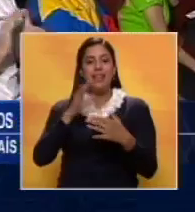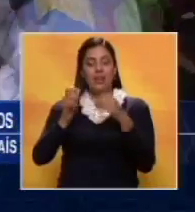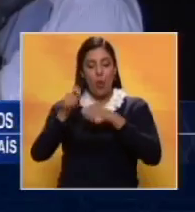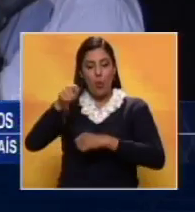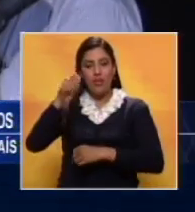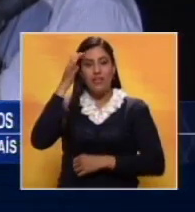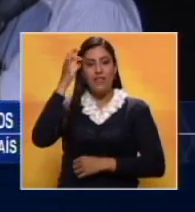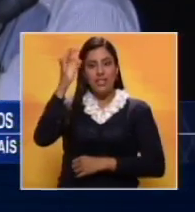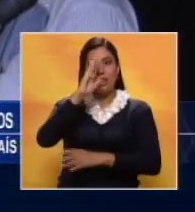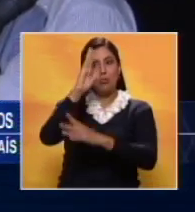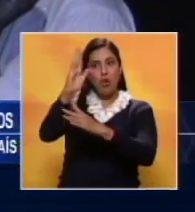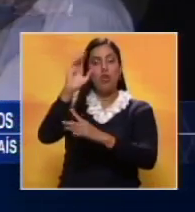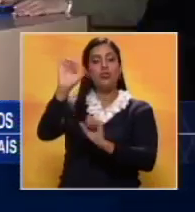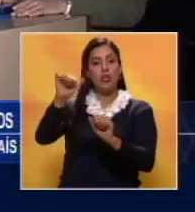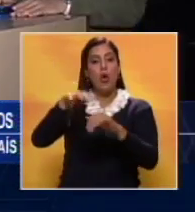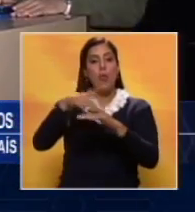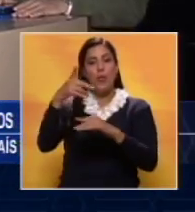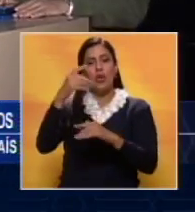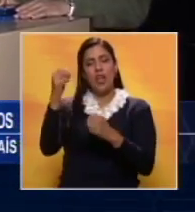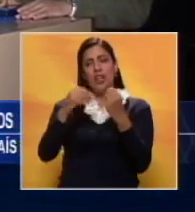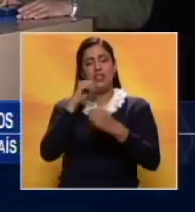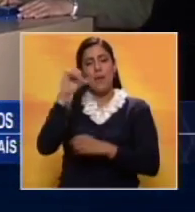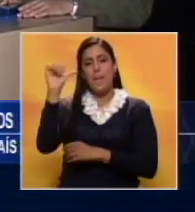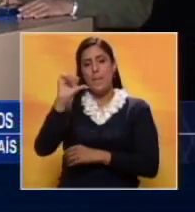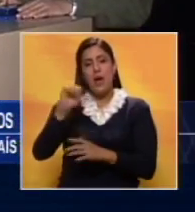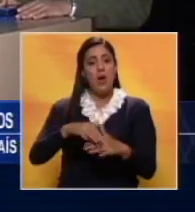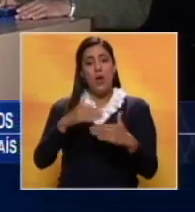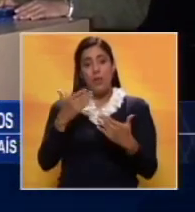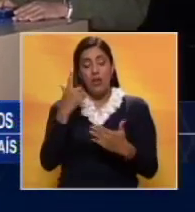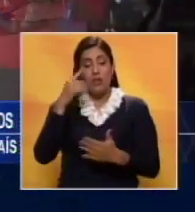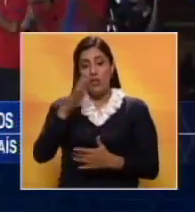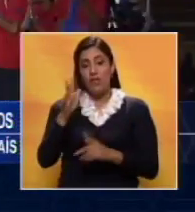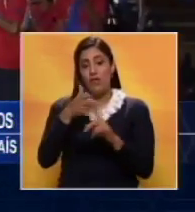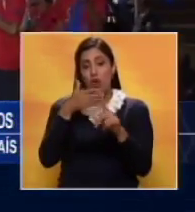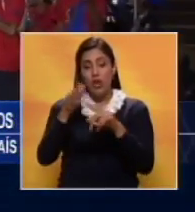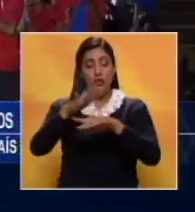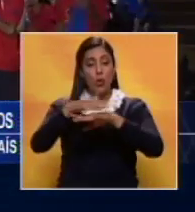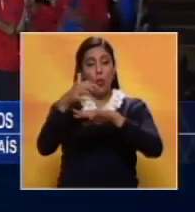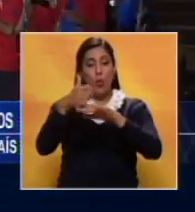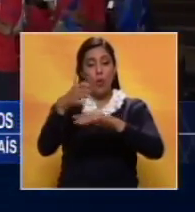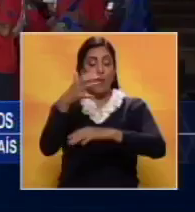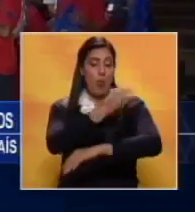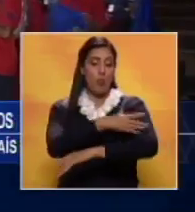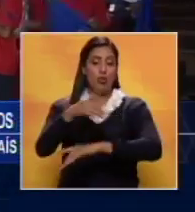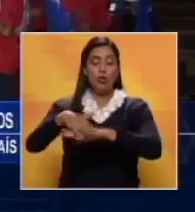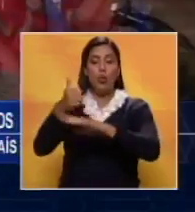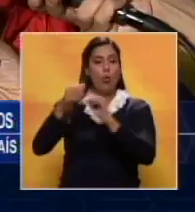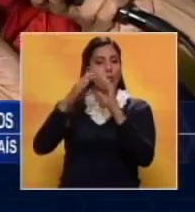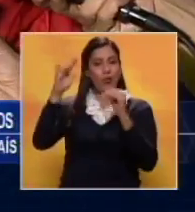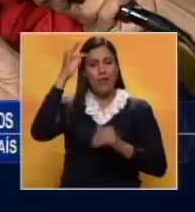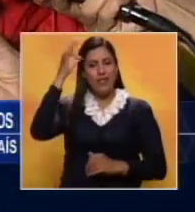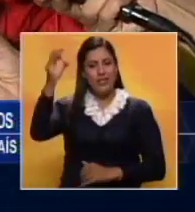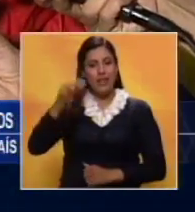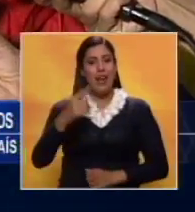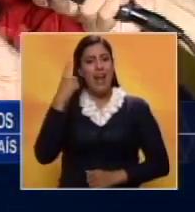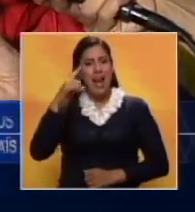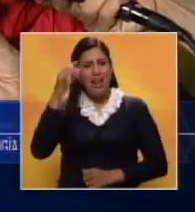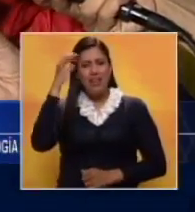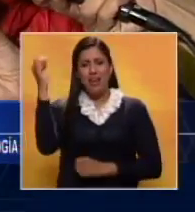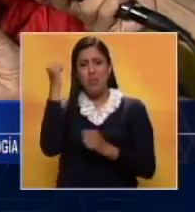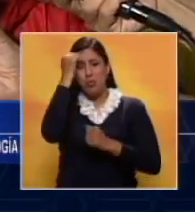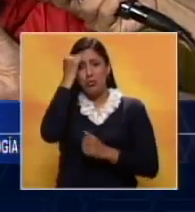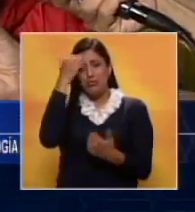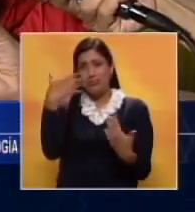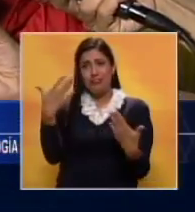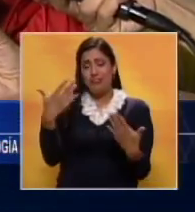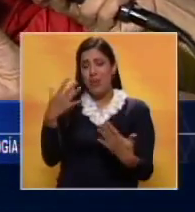enjuiciada la fiscal Luis Ortega Díaz por su inacción ante lo que consideró hechos de violencia por parte de la oposición. Existe una fiscalía inerte y una